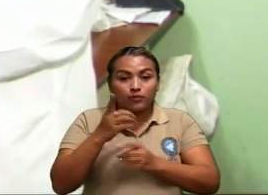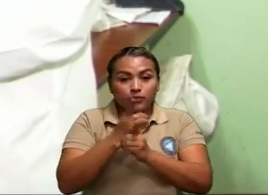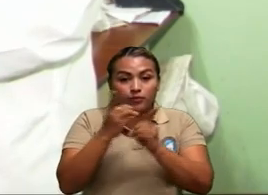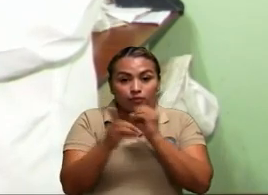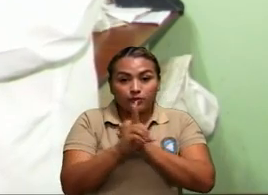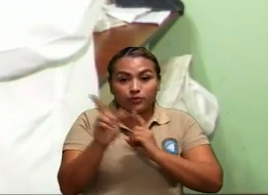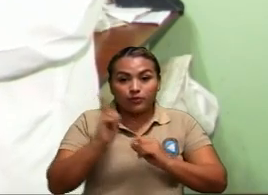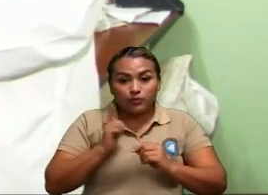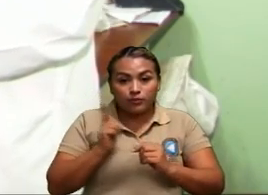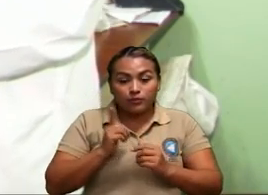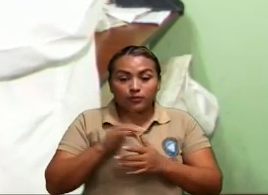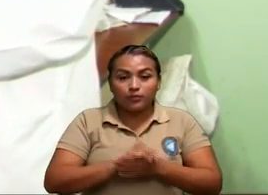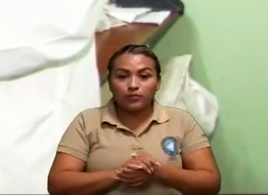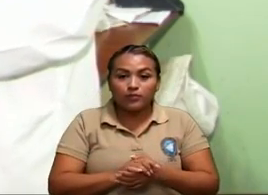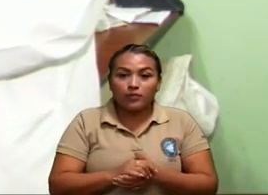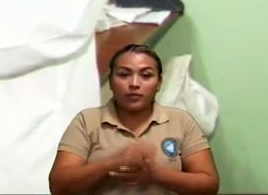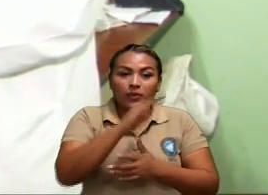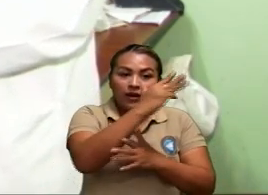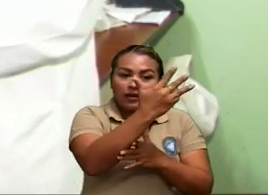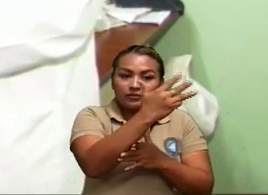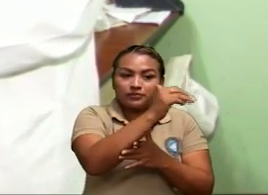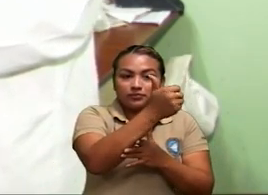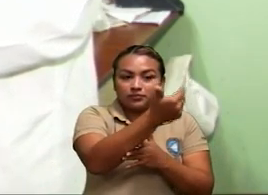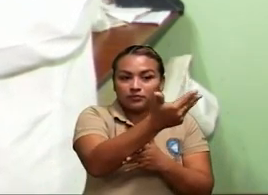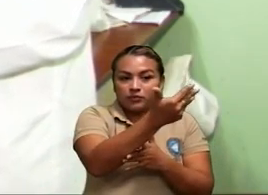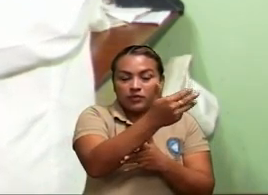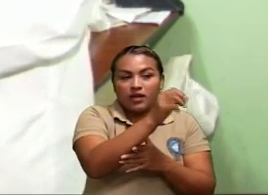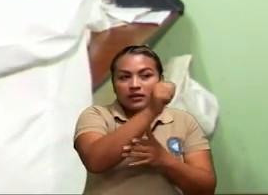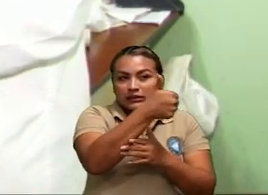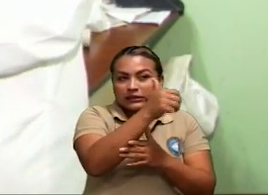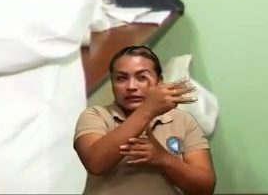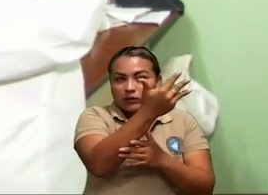en libra. 69 por 2,2.